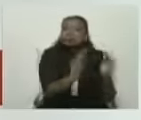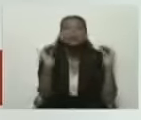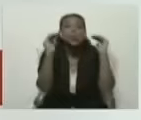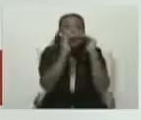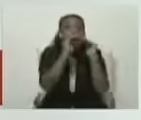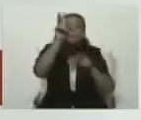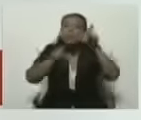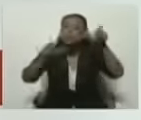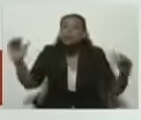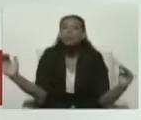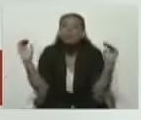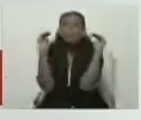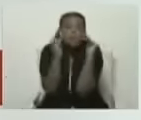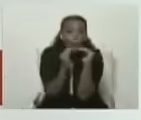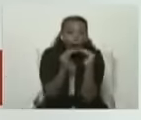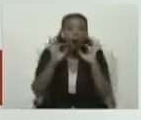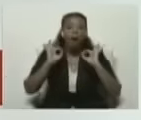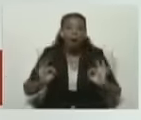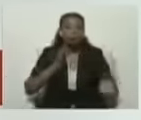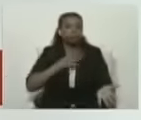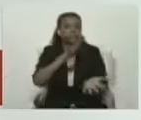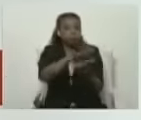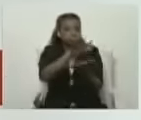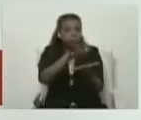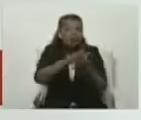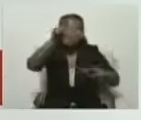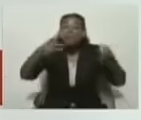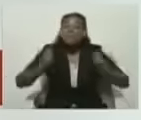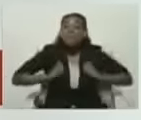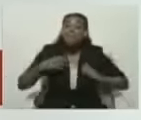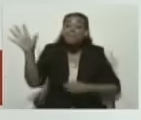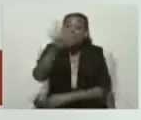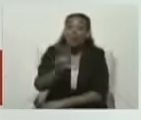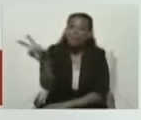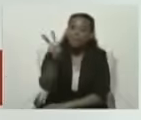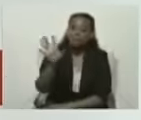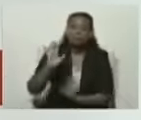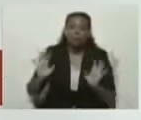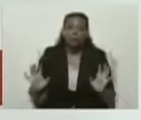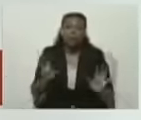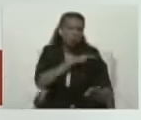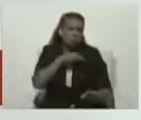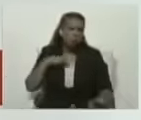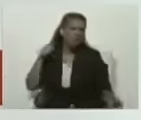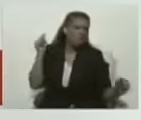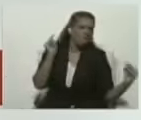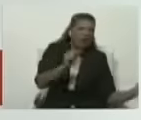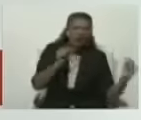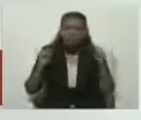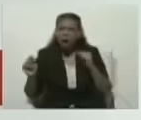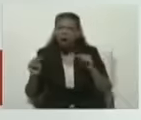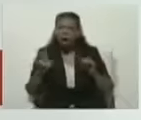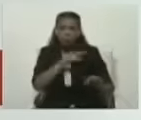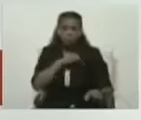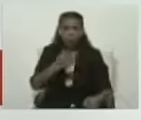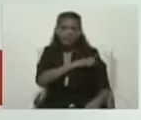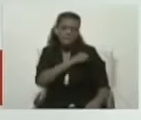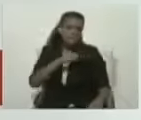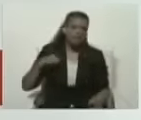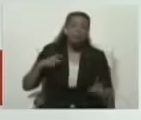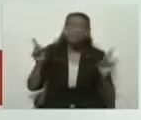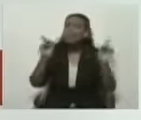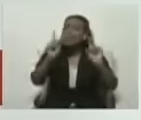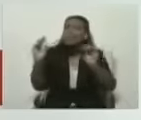todos somos venezolanos y todas somos habitantes de esta tierra de gracia. Nosotros no solamente vamos a defender la paz nuestra, sino la paz de